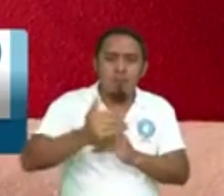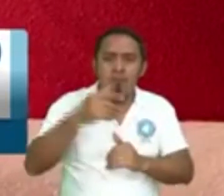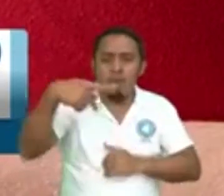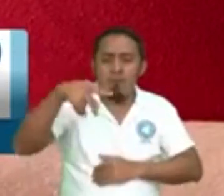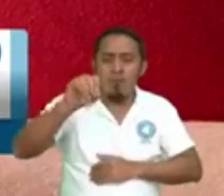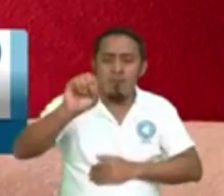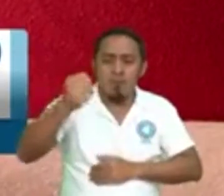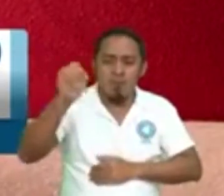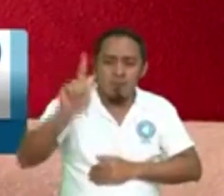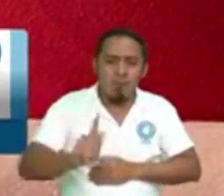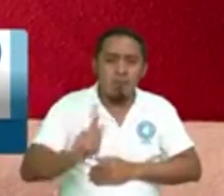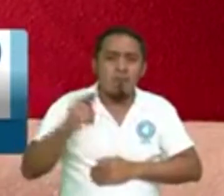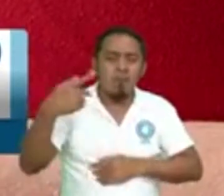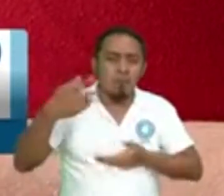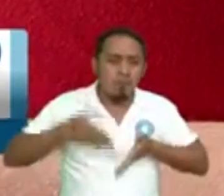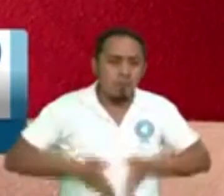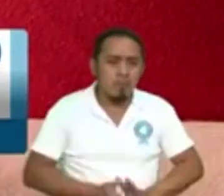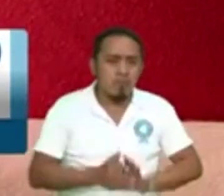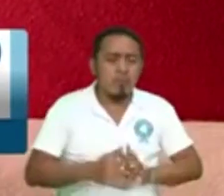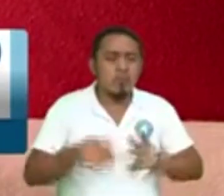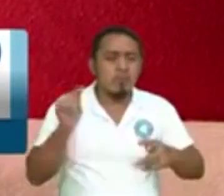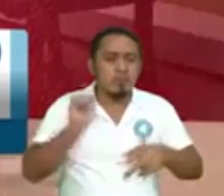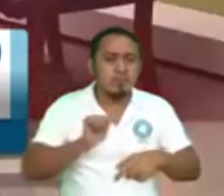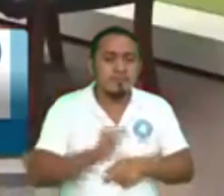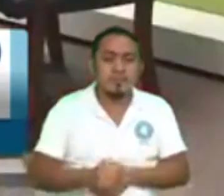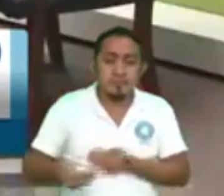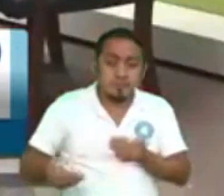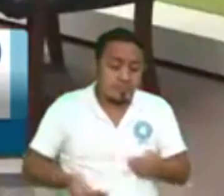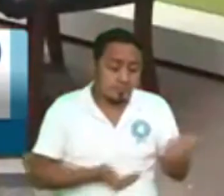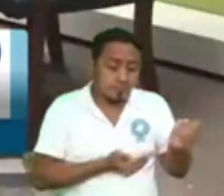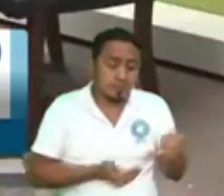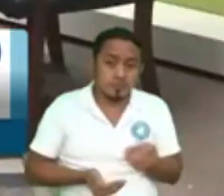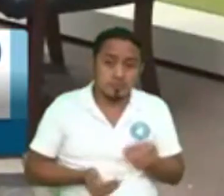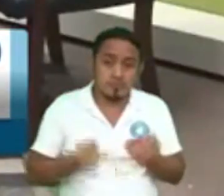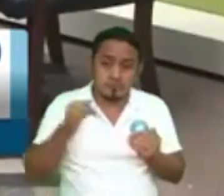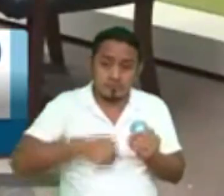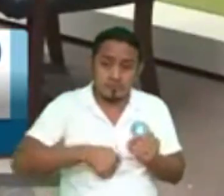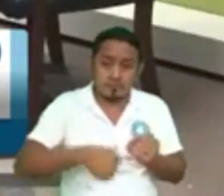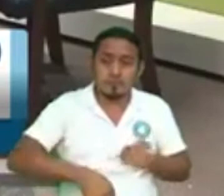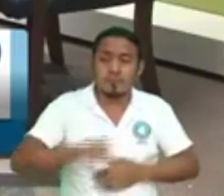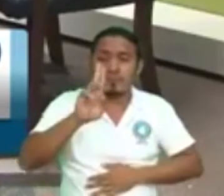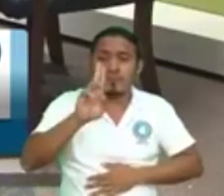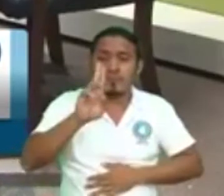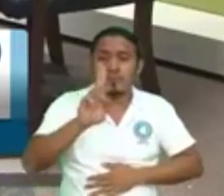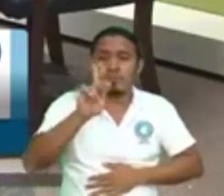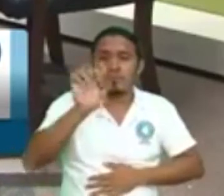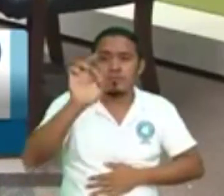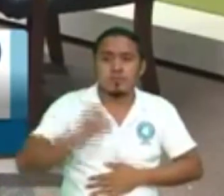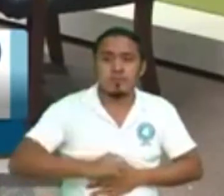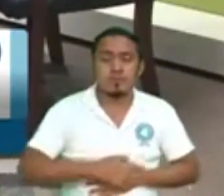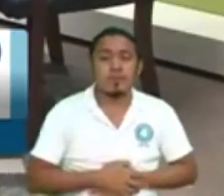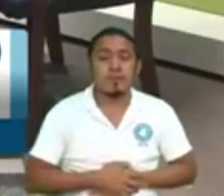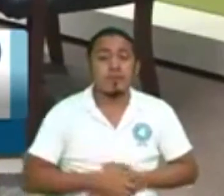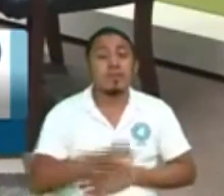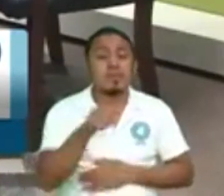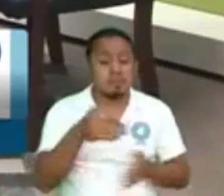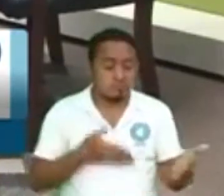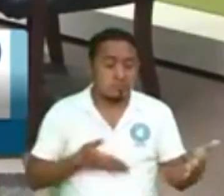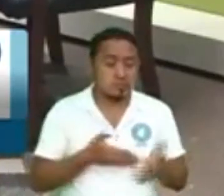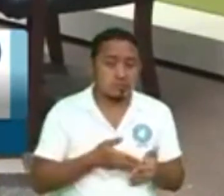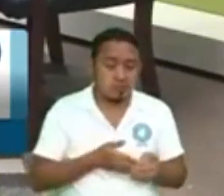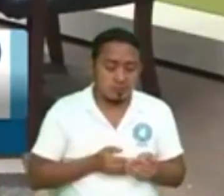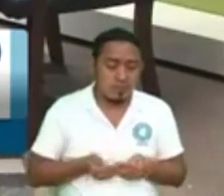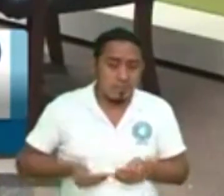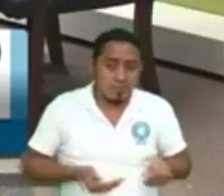hablando ya en el feto, en ese bebé que está en el útero de la mamá. Entonces, ¿qué es lo que pasa? Hay una restricción del crecimiento del bebé, porque